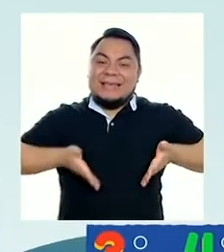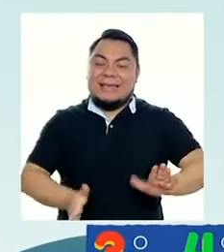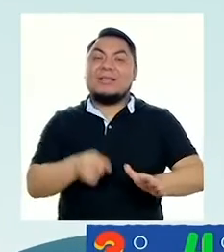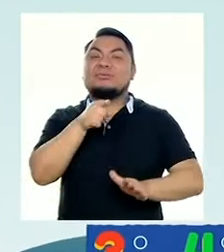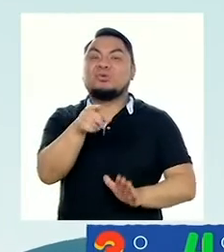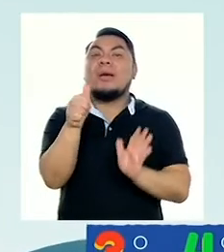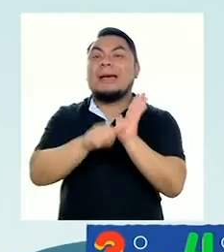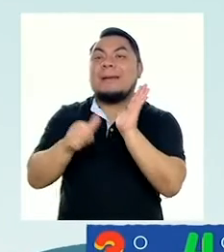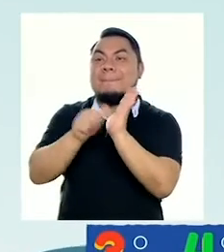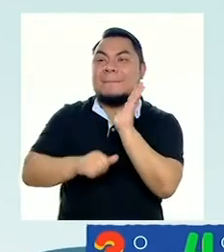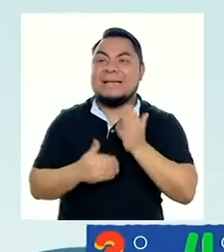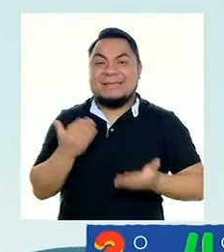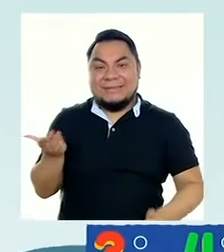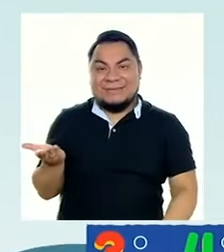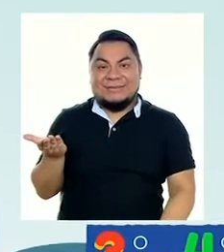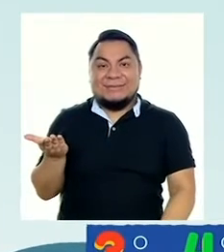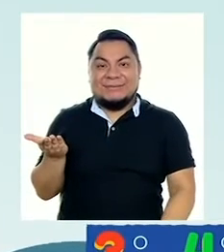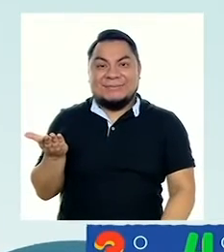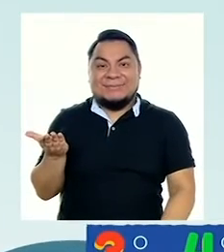hermanos,